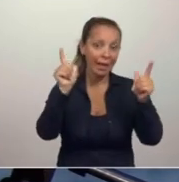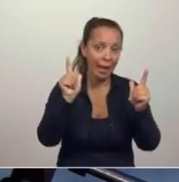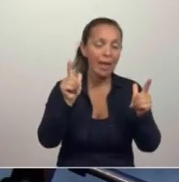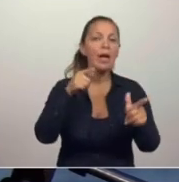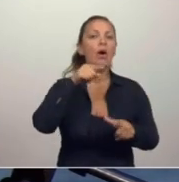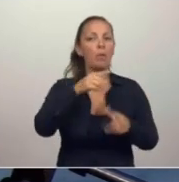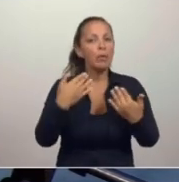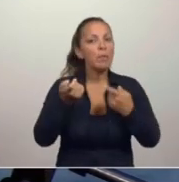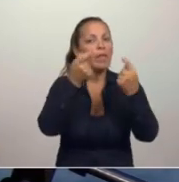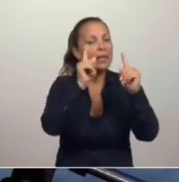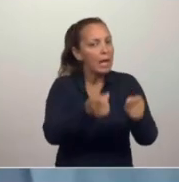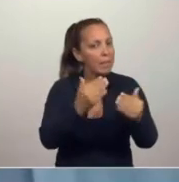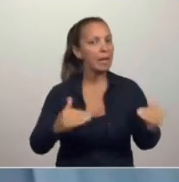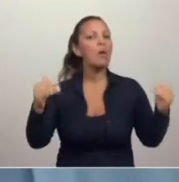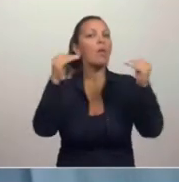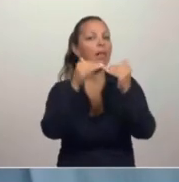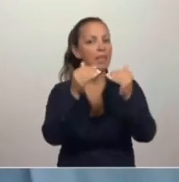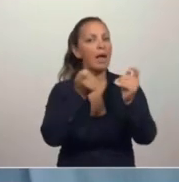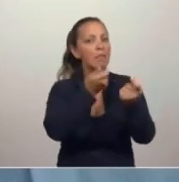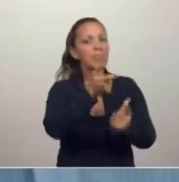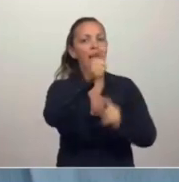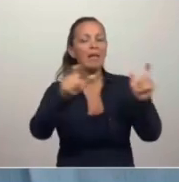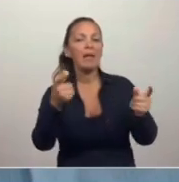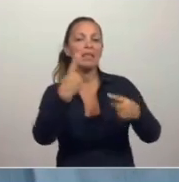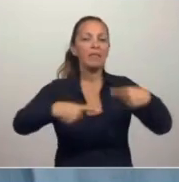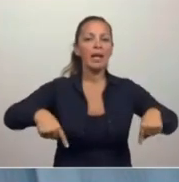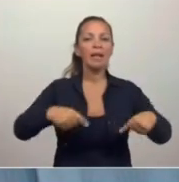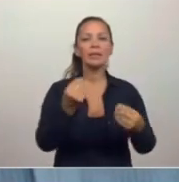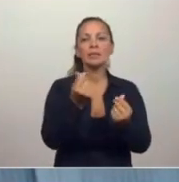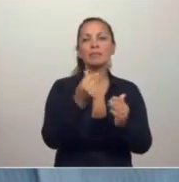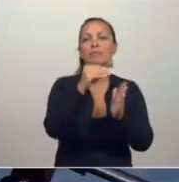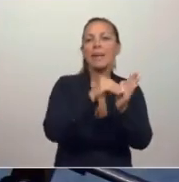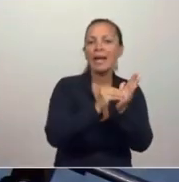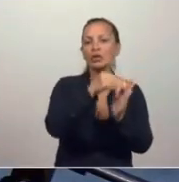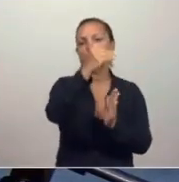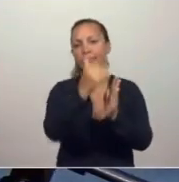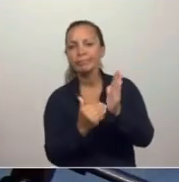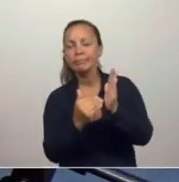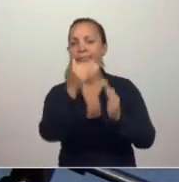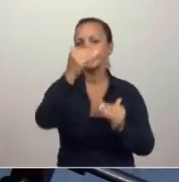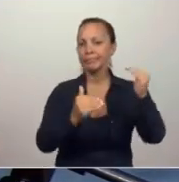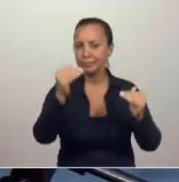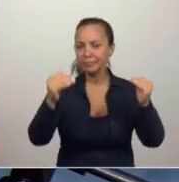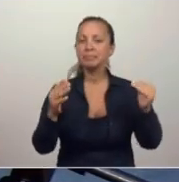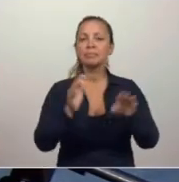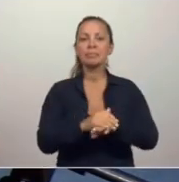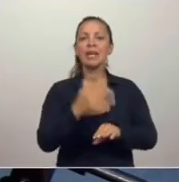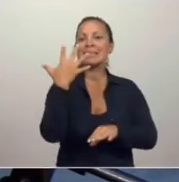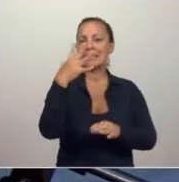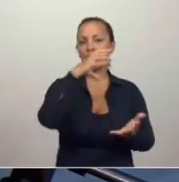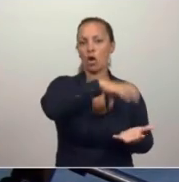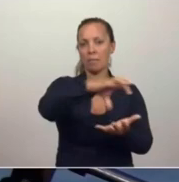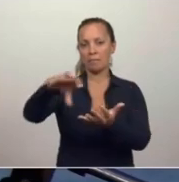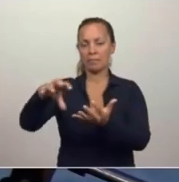le pudimos dar a diferentes presupuestos a toda la familia que vinieron a visitarnos en cinco puntos distintos